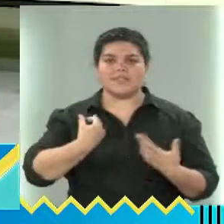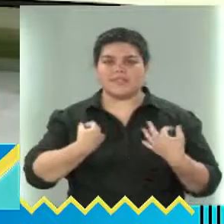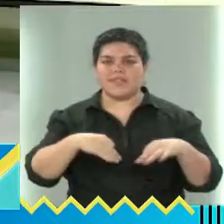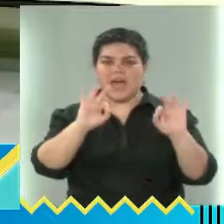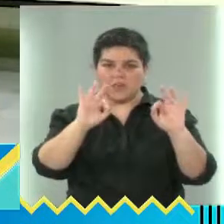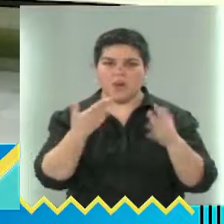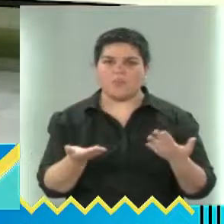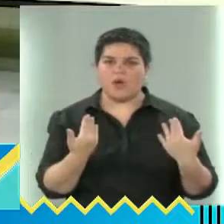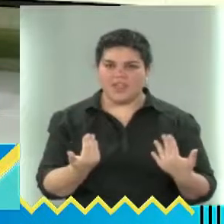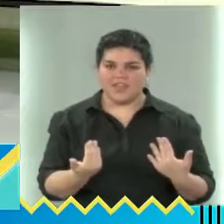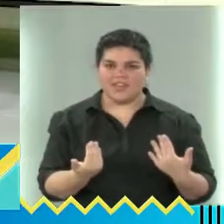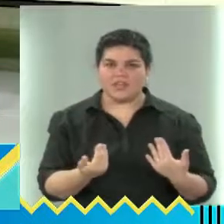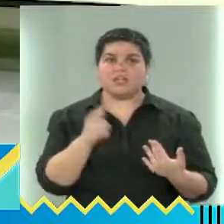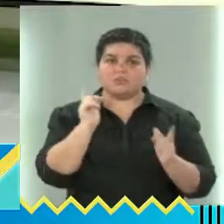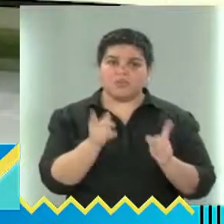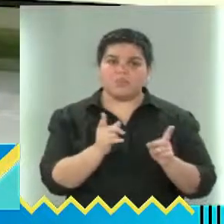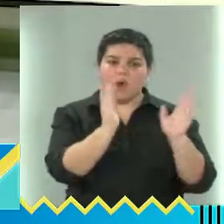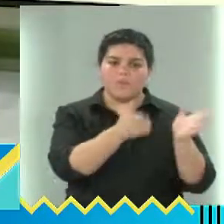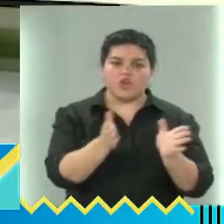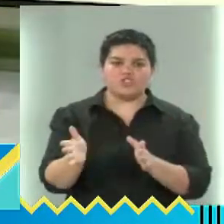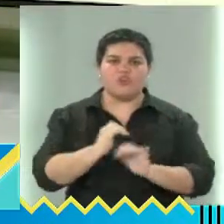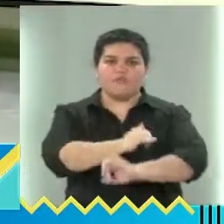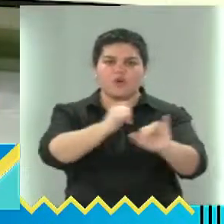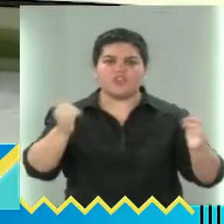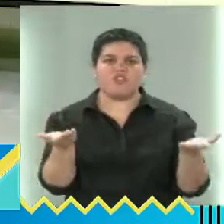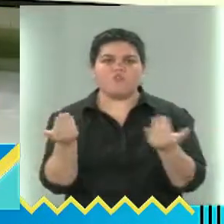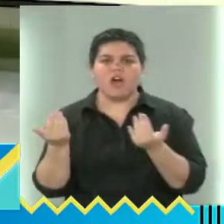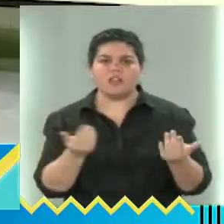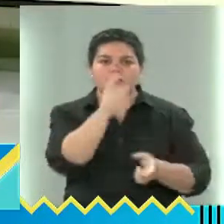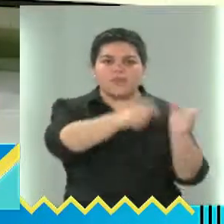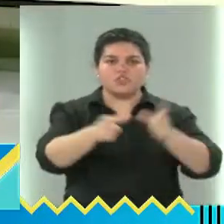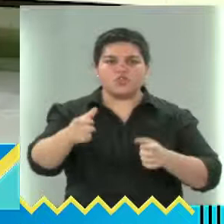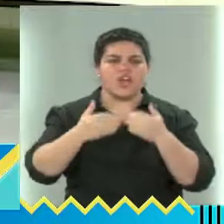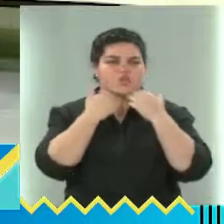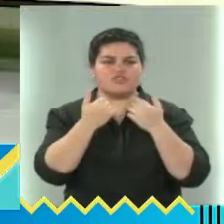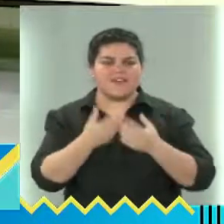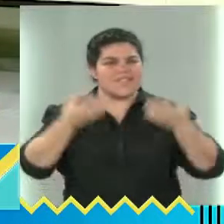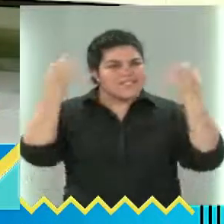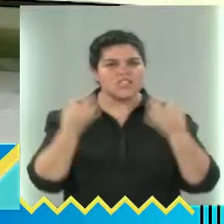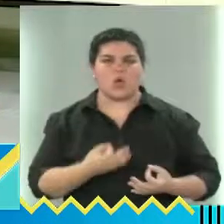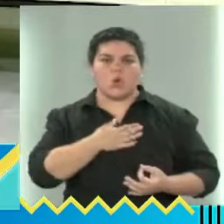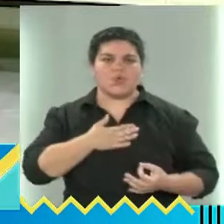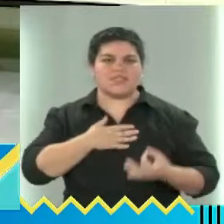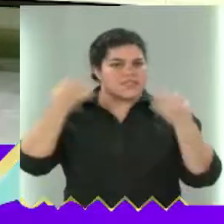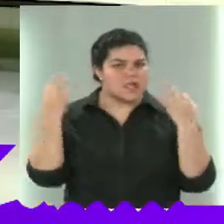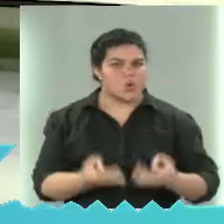sin embargo todavía hay un proceso de desinformación que hace que la gente todavía no se termine de convencer o que no termine de conocer cuál es el